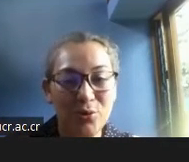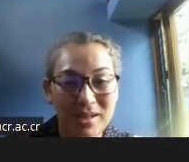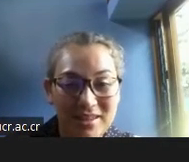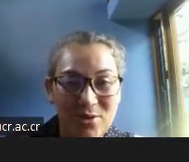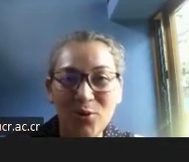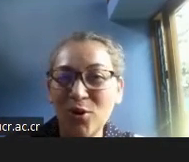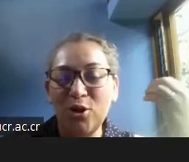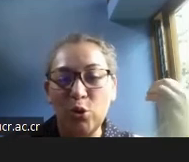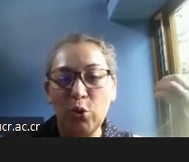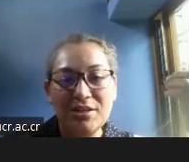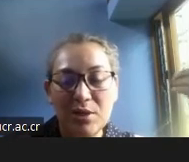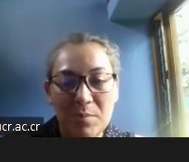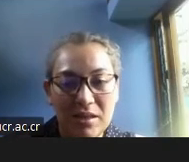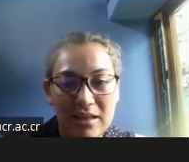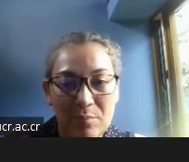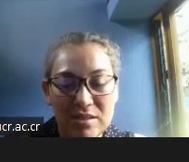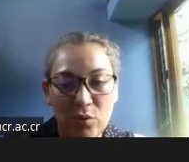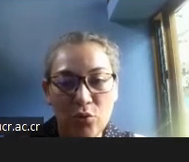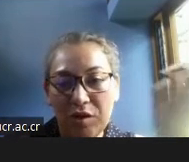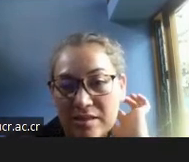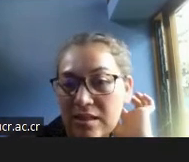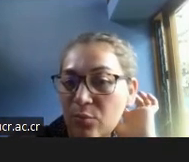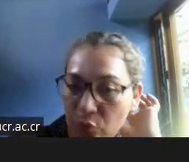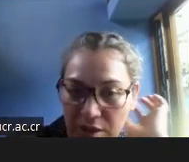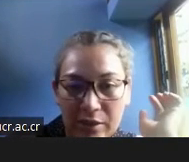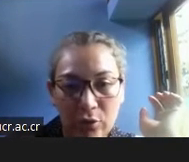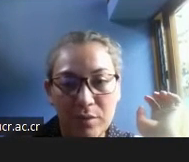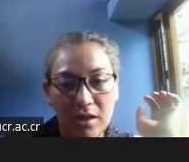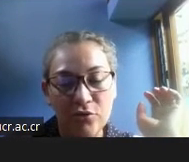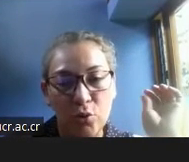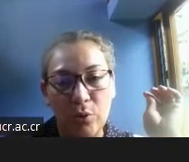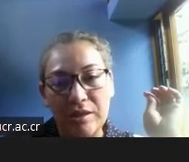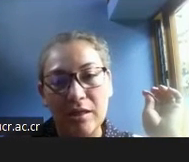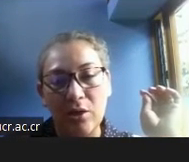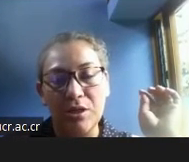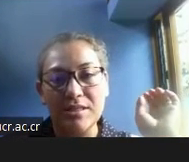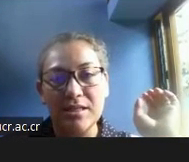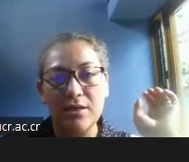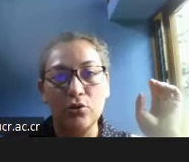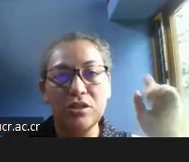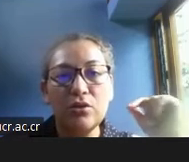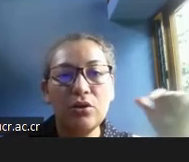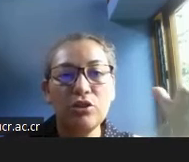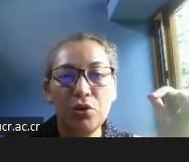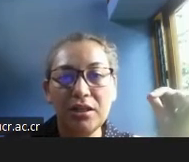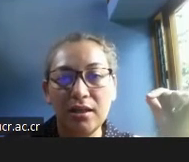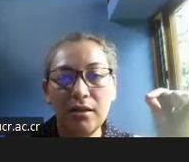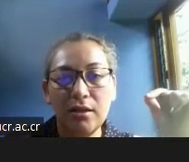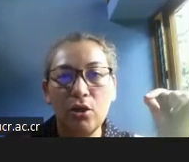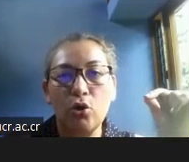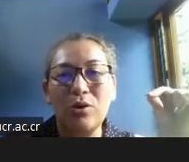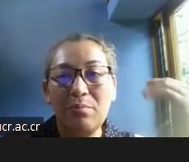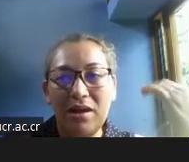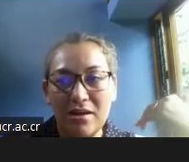cumplir este objetivo, no es solamente que a mí se me ocurra decir, bueno, voy a grabar hormigueros, como ahorita acabo de hacerlo, sino que yo voy a